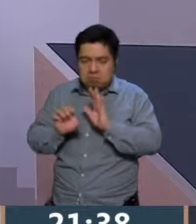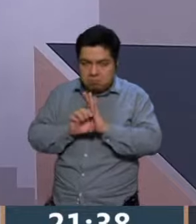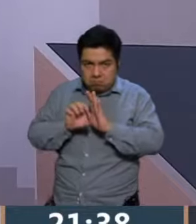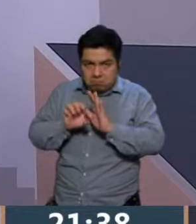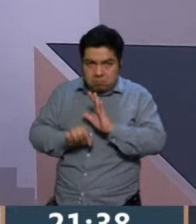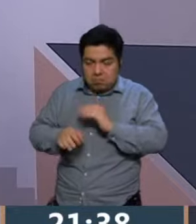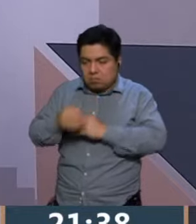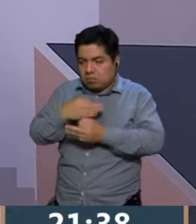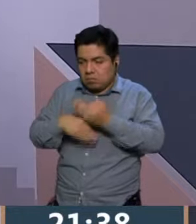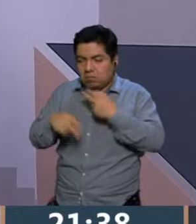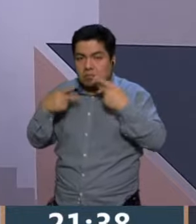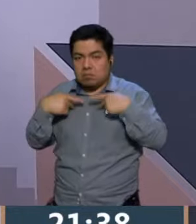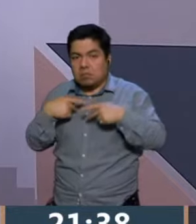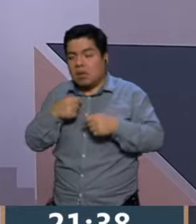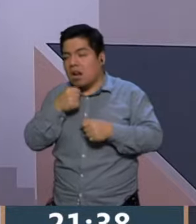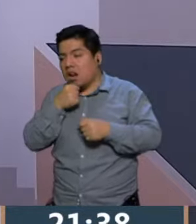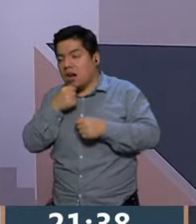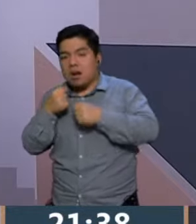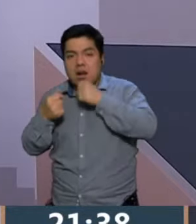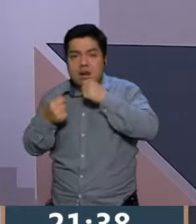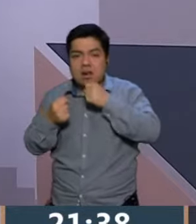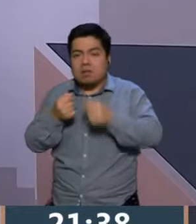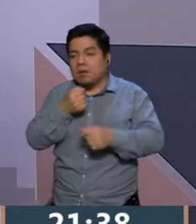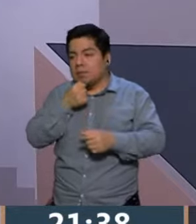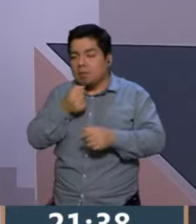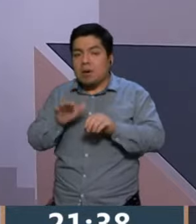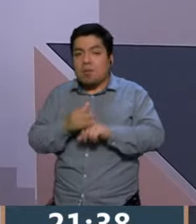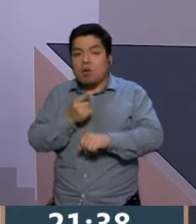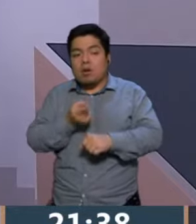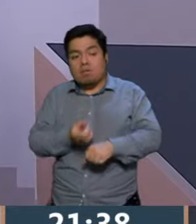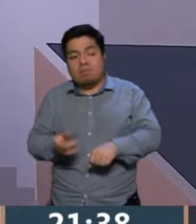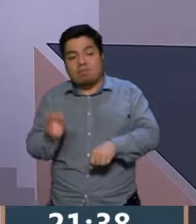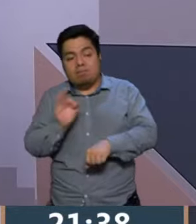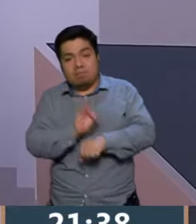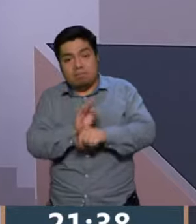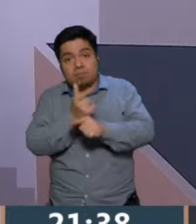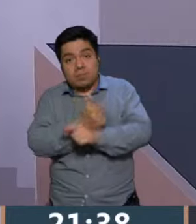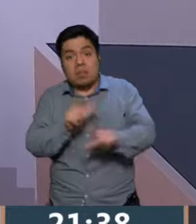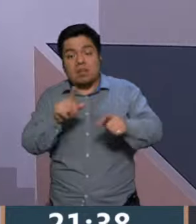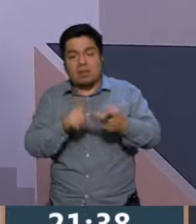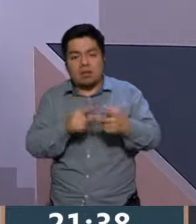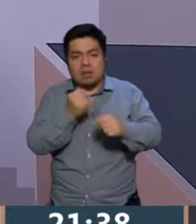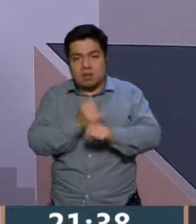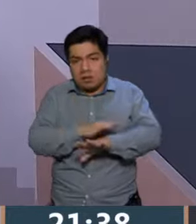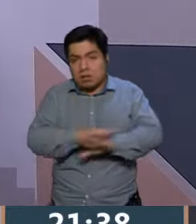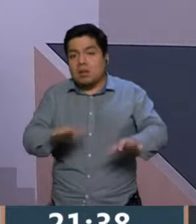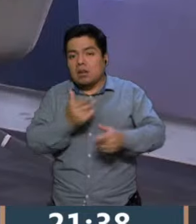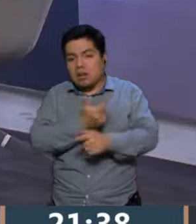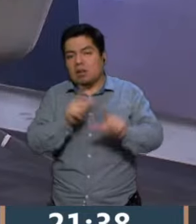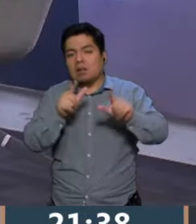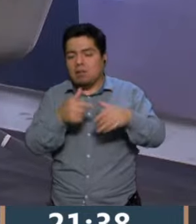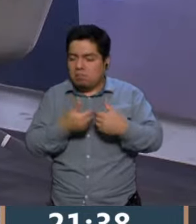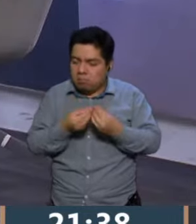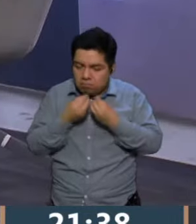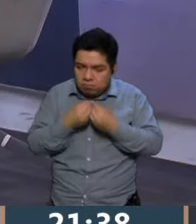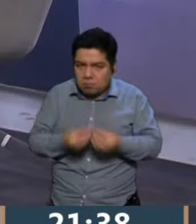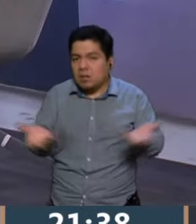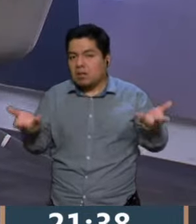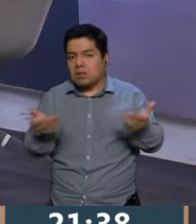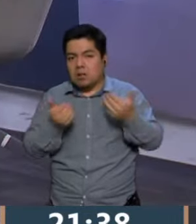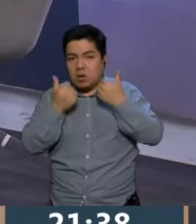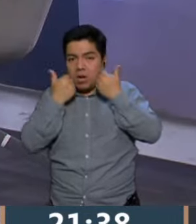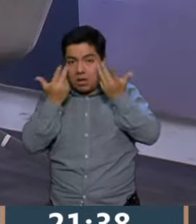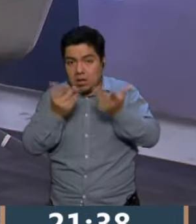todo el discurso de los comunicadores, de los periodistas, está amparado por la libertad de periodismo y la libertad de información, y tienen la libertad más amplia de difundir porque